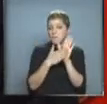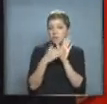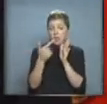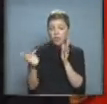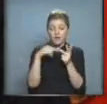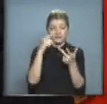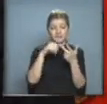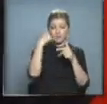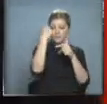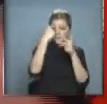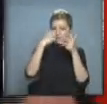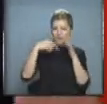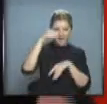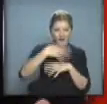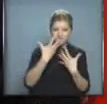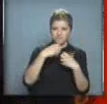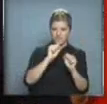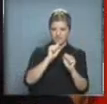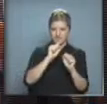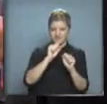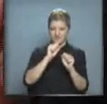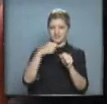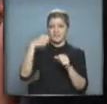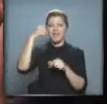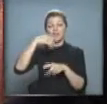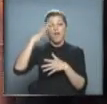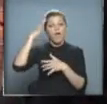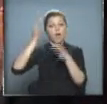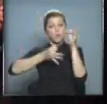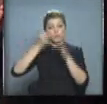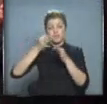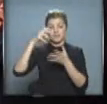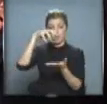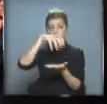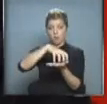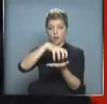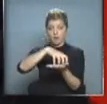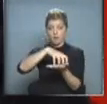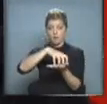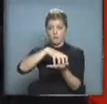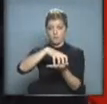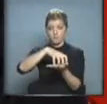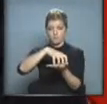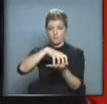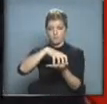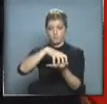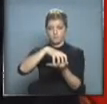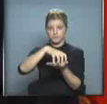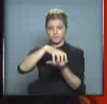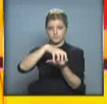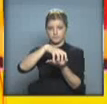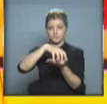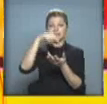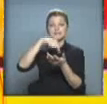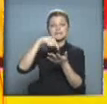Lamentablemente, la justicia, como corporación que se genera desde la creación, no